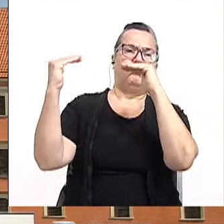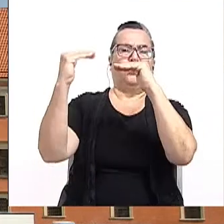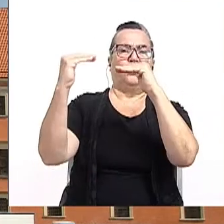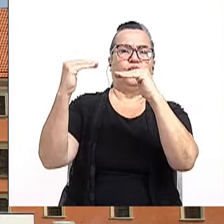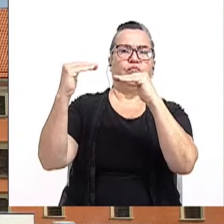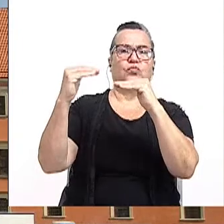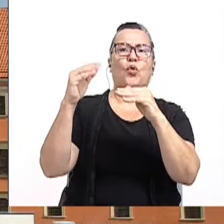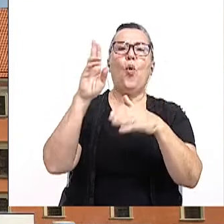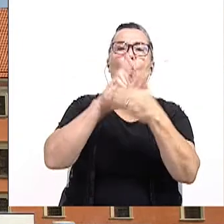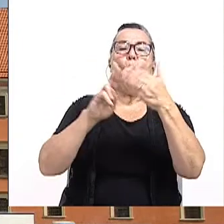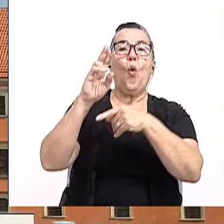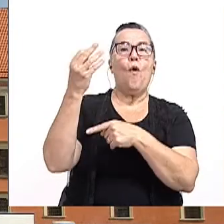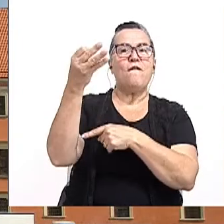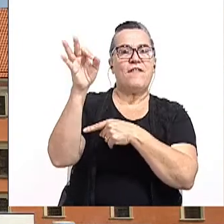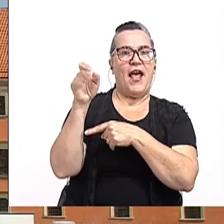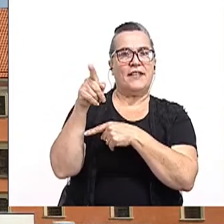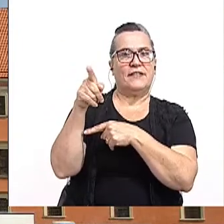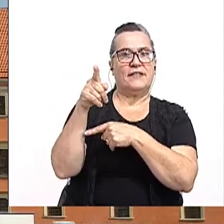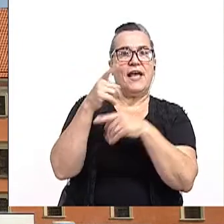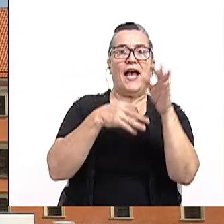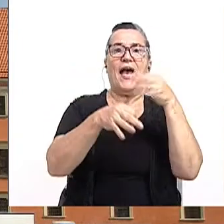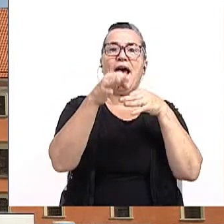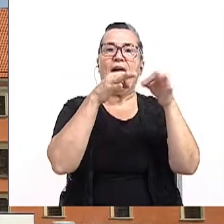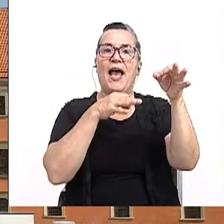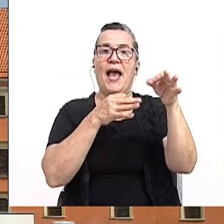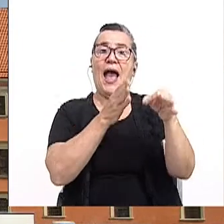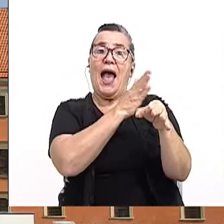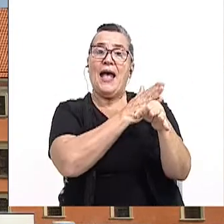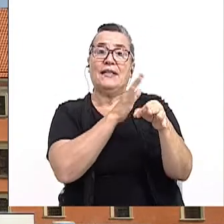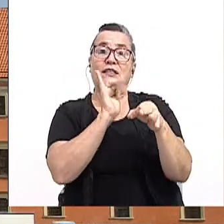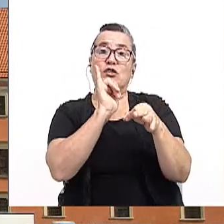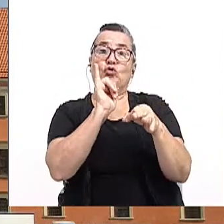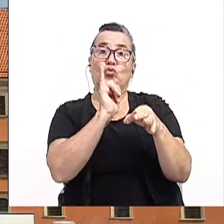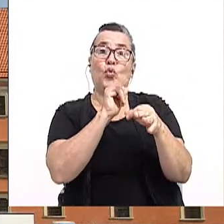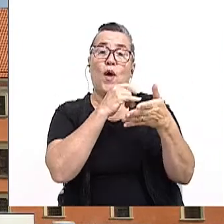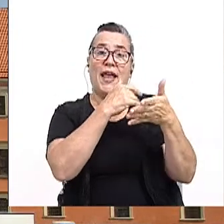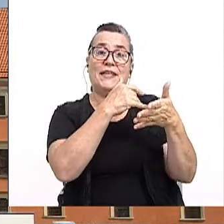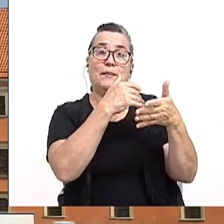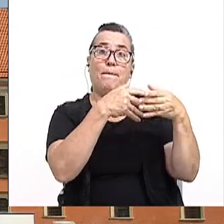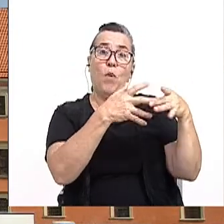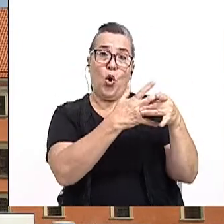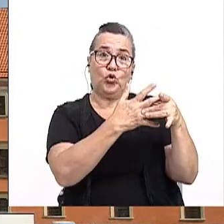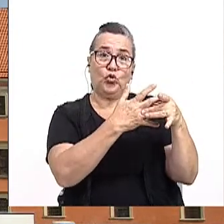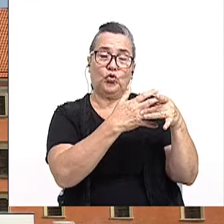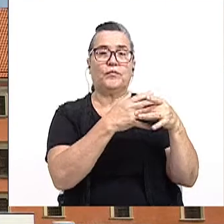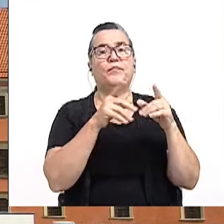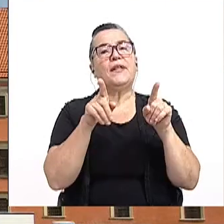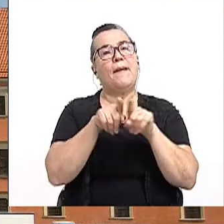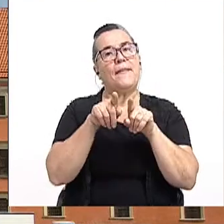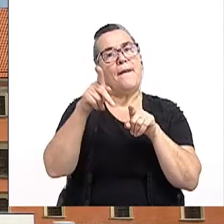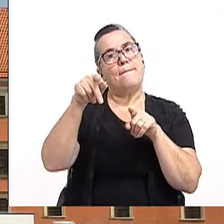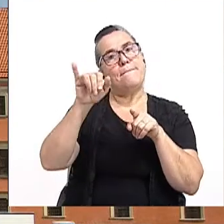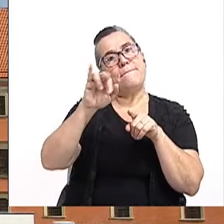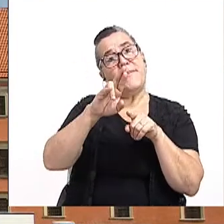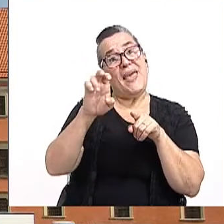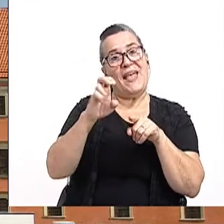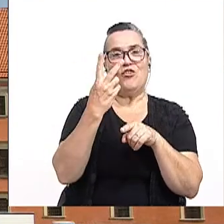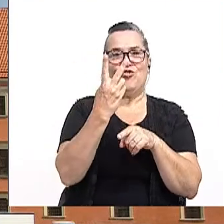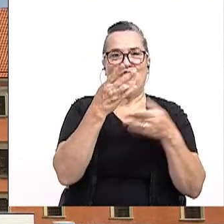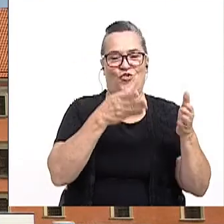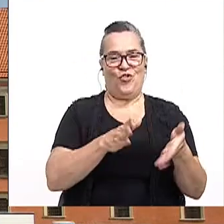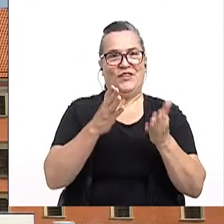de Francia, en lugar de las clases que impartía su esposo. También con Pierre Curie tuvieron 2